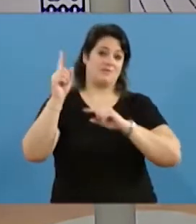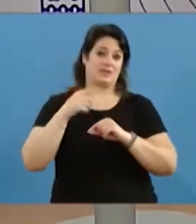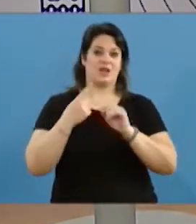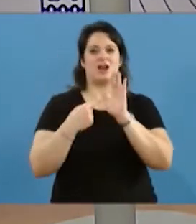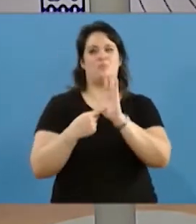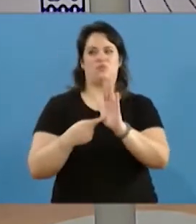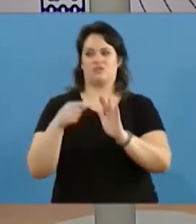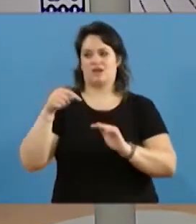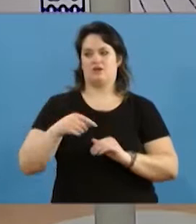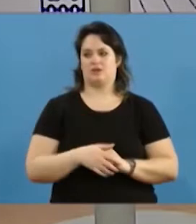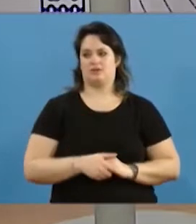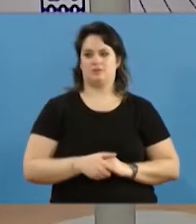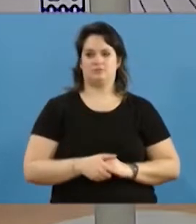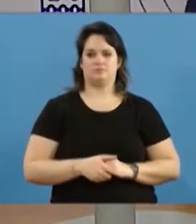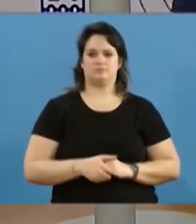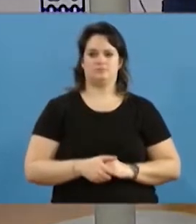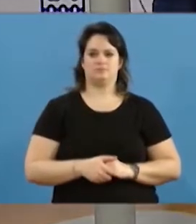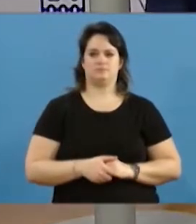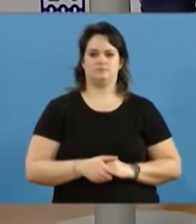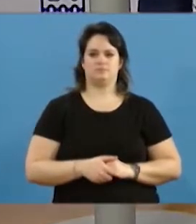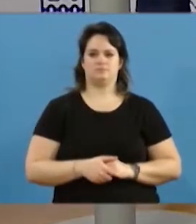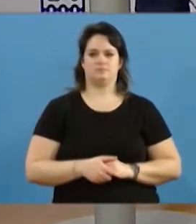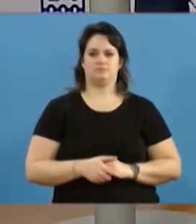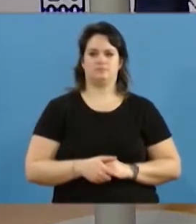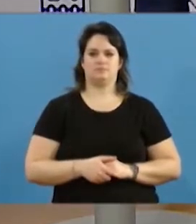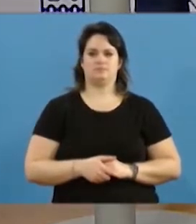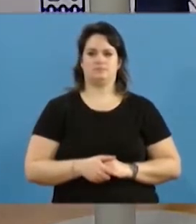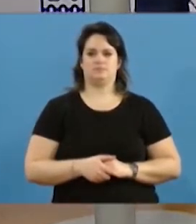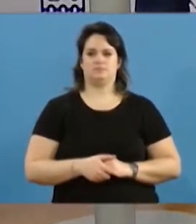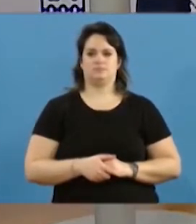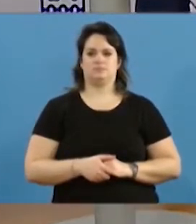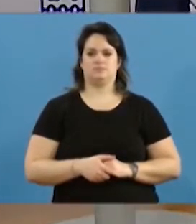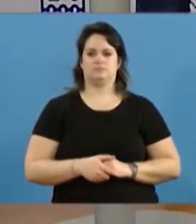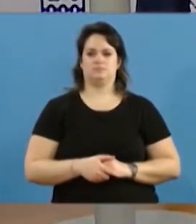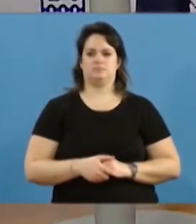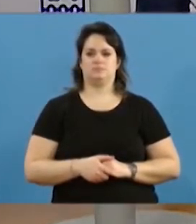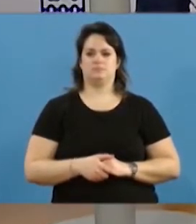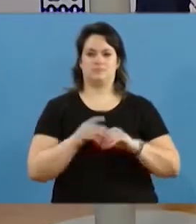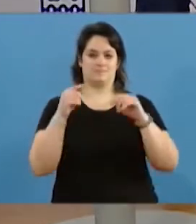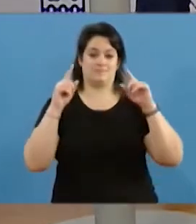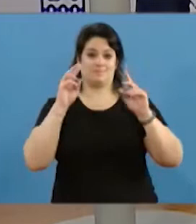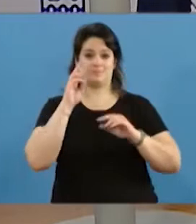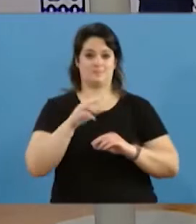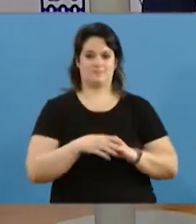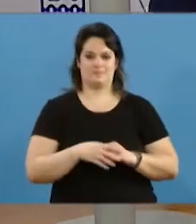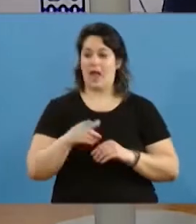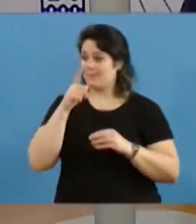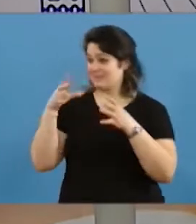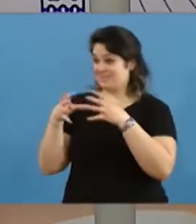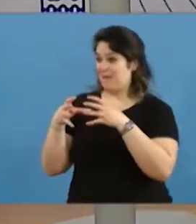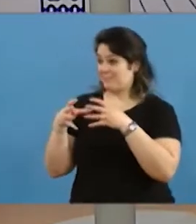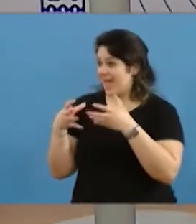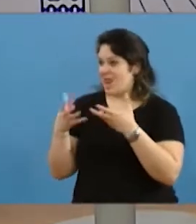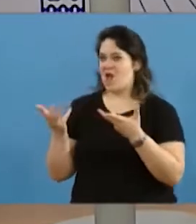a presentar ahora. ¿Sí? Bien. Miren este. Vamos a ver. ¡Una pelota!